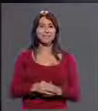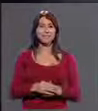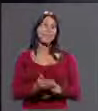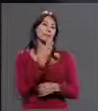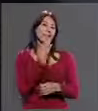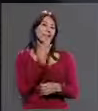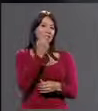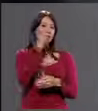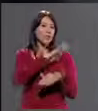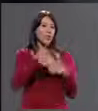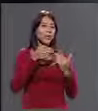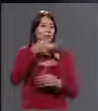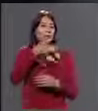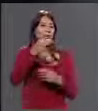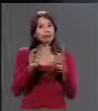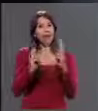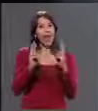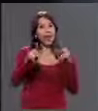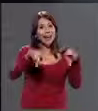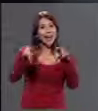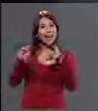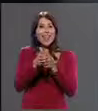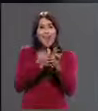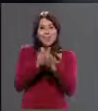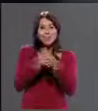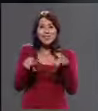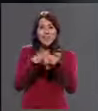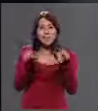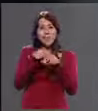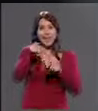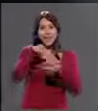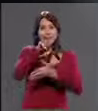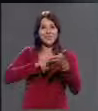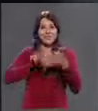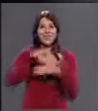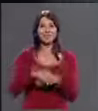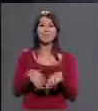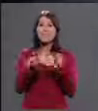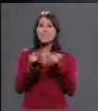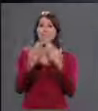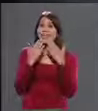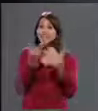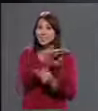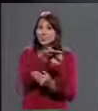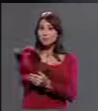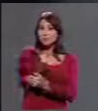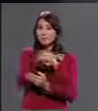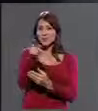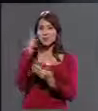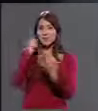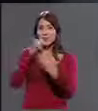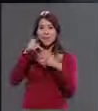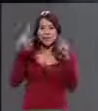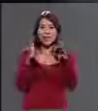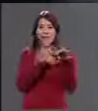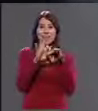muchas gracias Gisel por todos estos consejos y ojalá que la gente pues aproveche este espacio también en la universidad También muchas gracias a ustedes que nos siguen aquí en